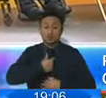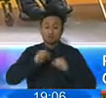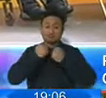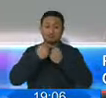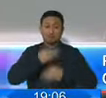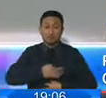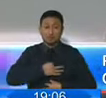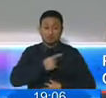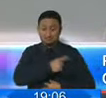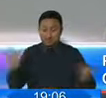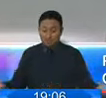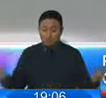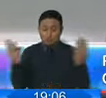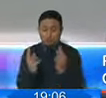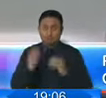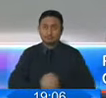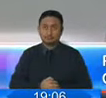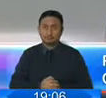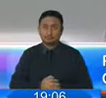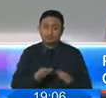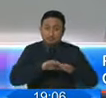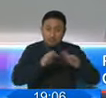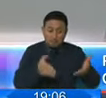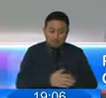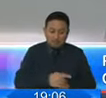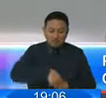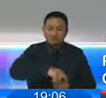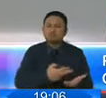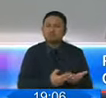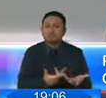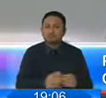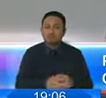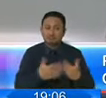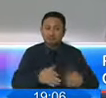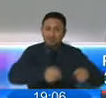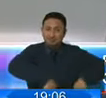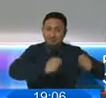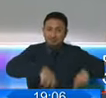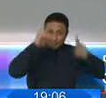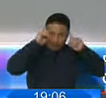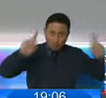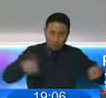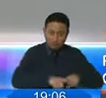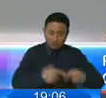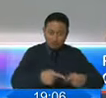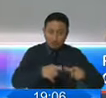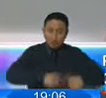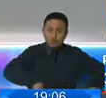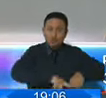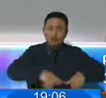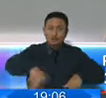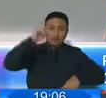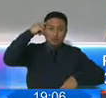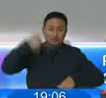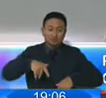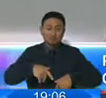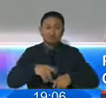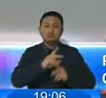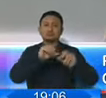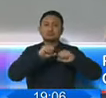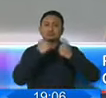sociedad civil. Las mesas sectoriales, en cambio, servirán para concretar acuerdos en los sectores que manejan el gobierno social, económico,